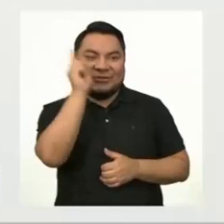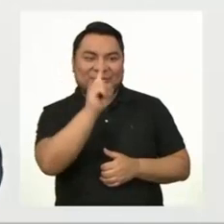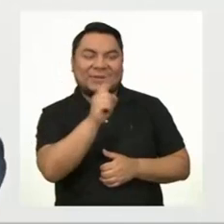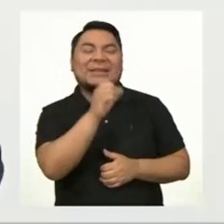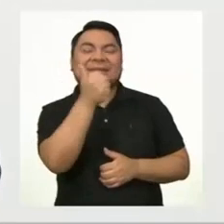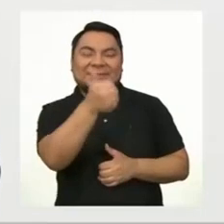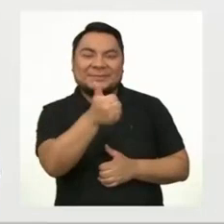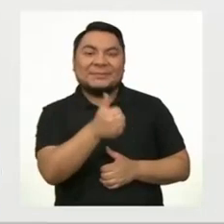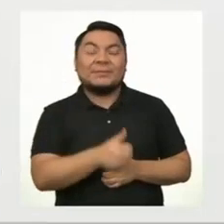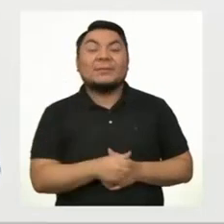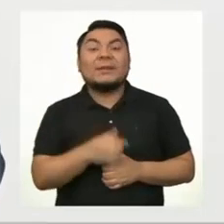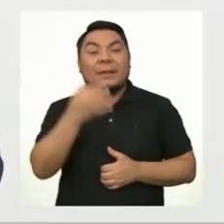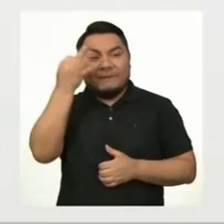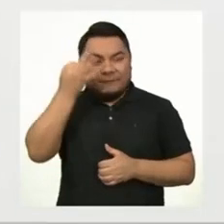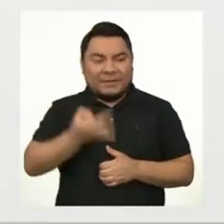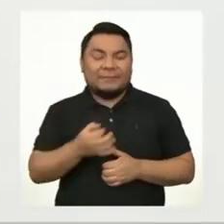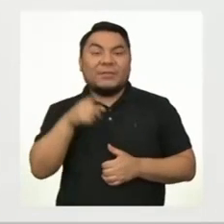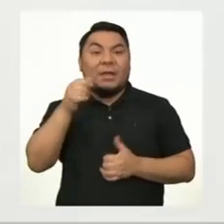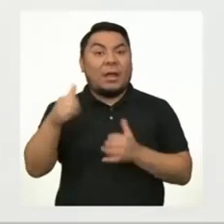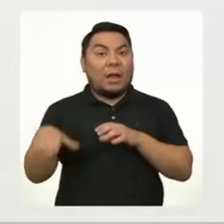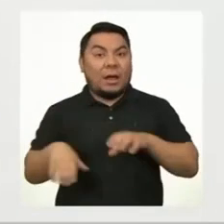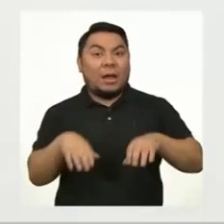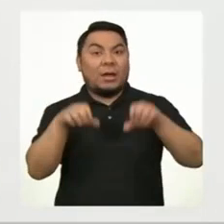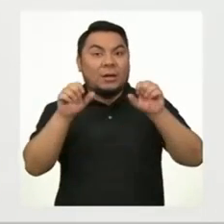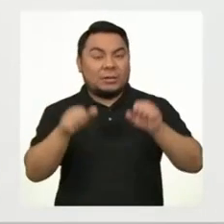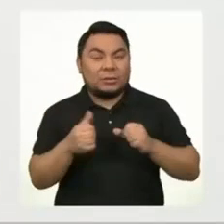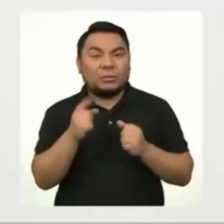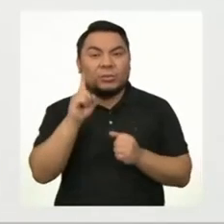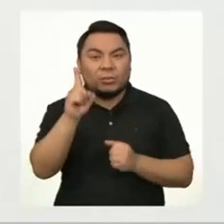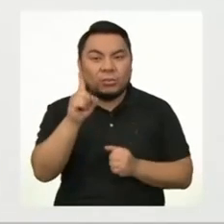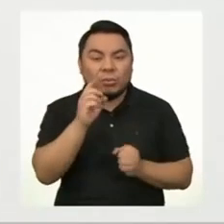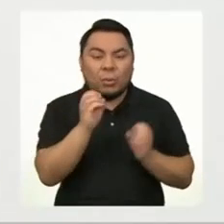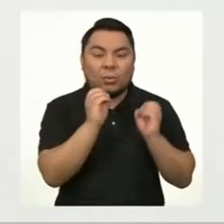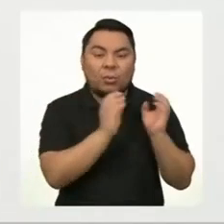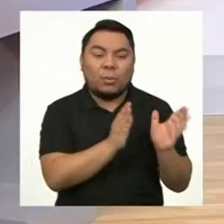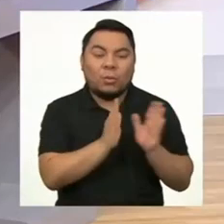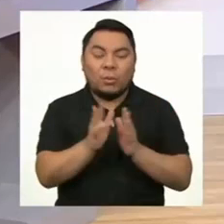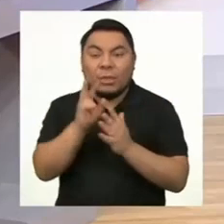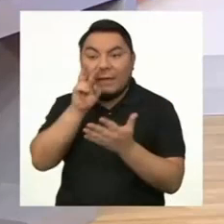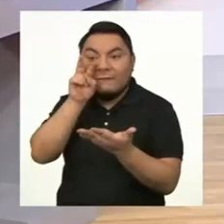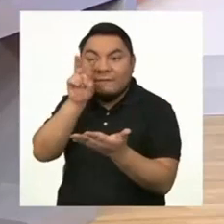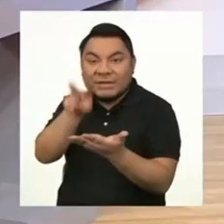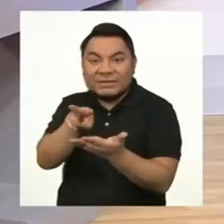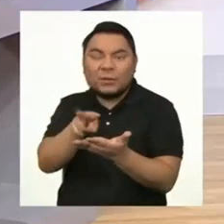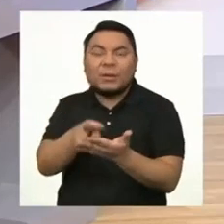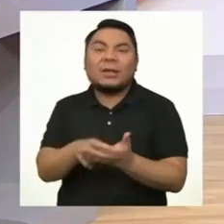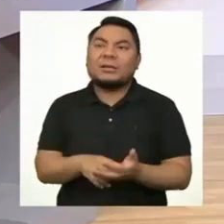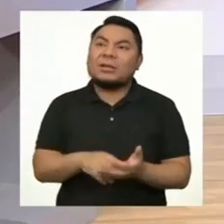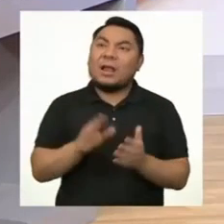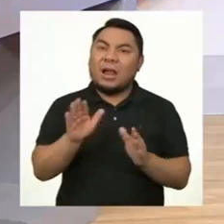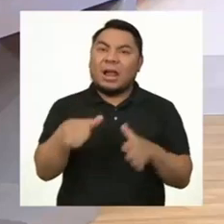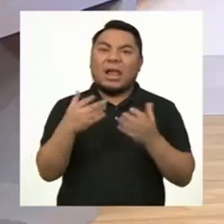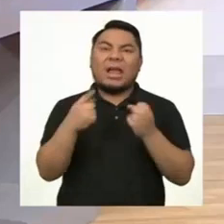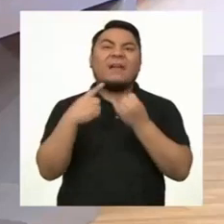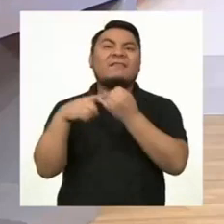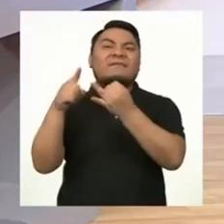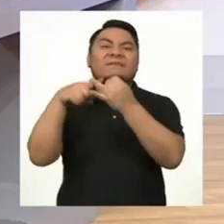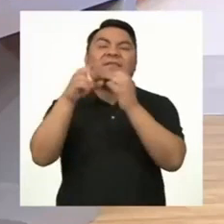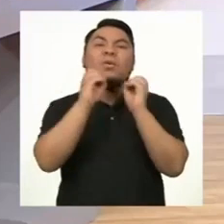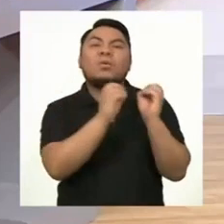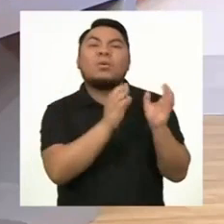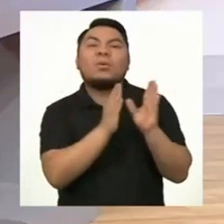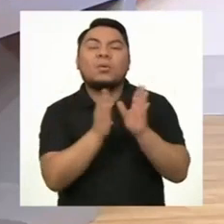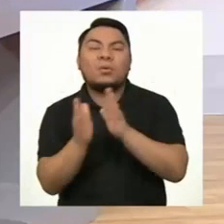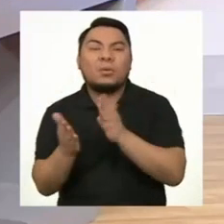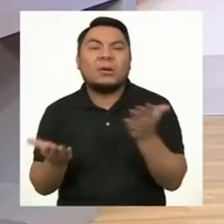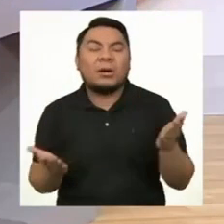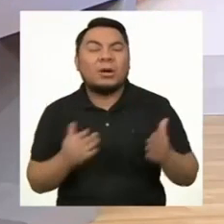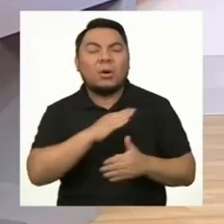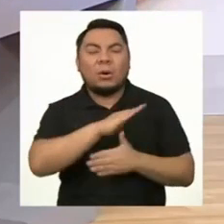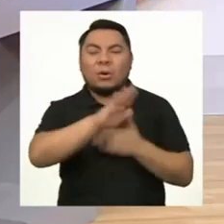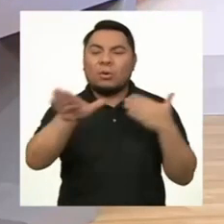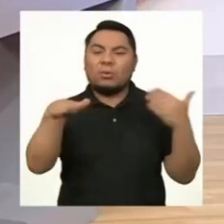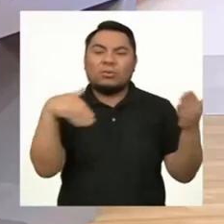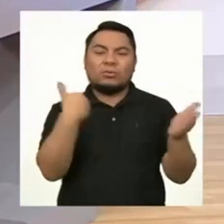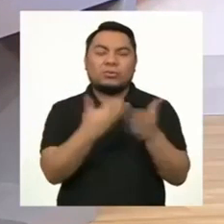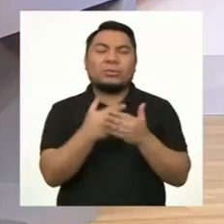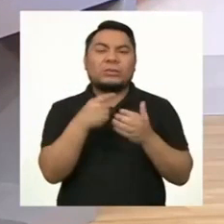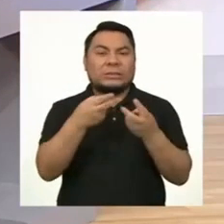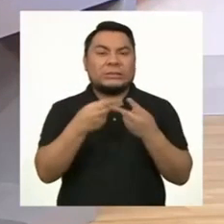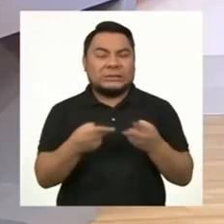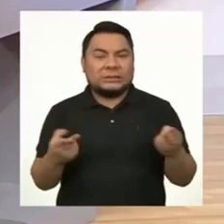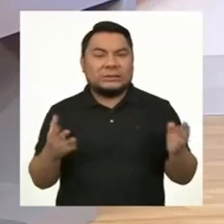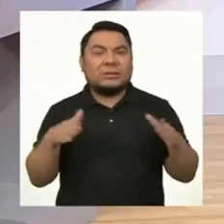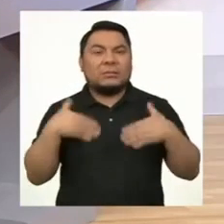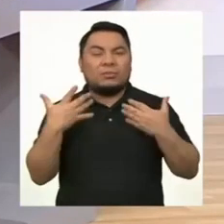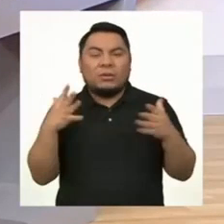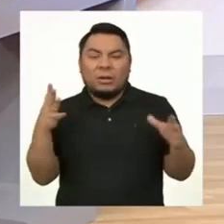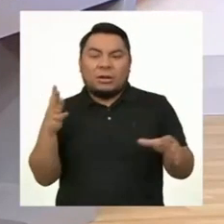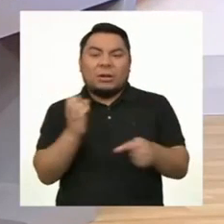cierto, ahora vamos a realizar un organizador visual. Existen distintos tipos de organizadores y todos son una herramienta